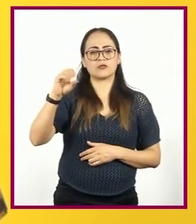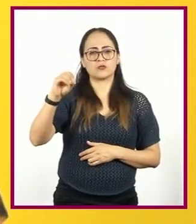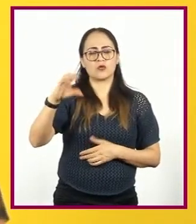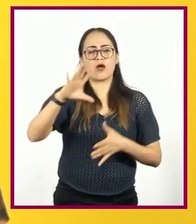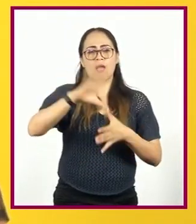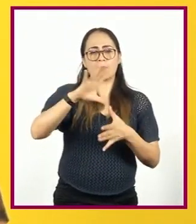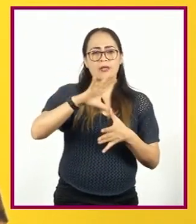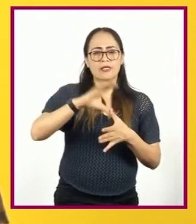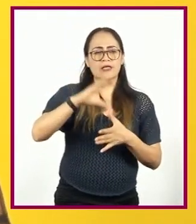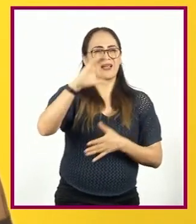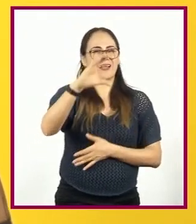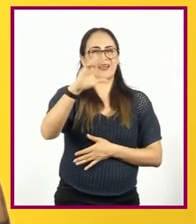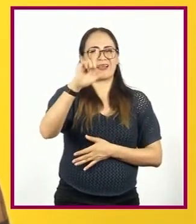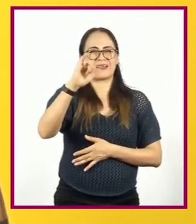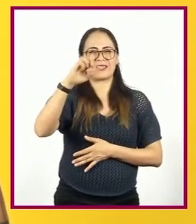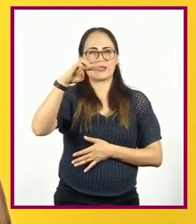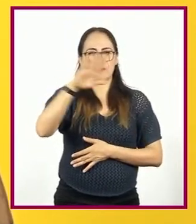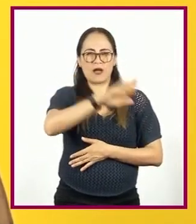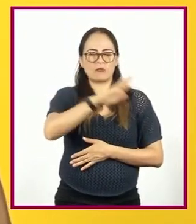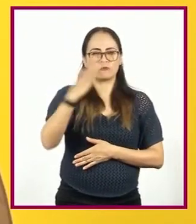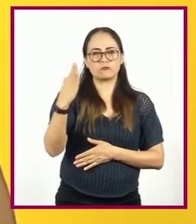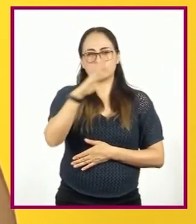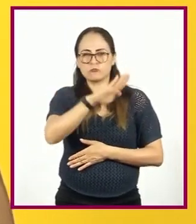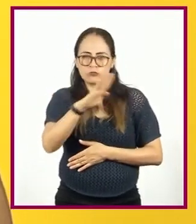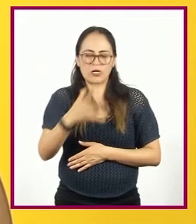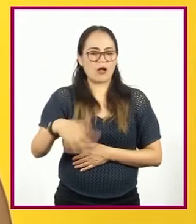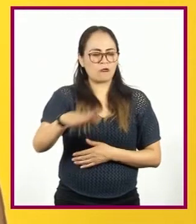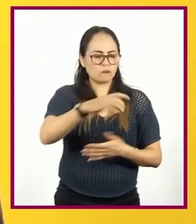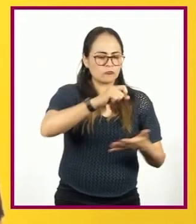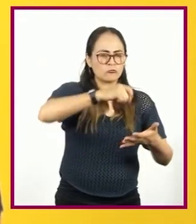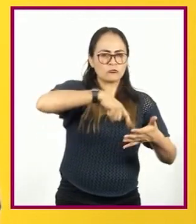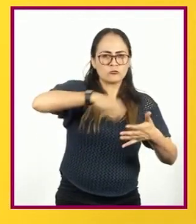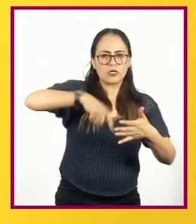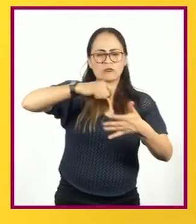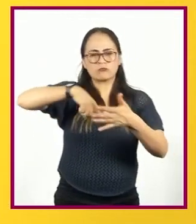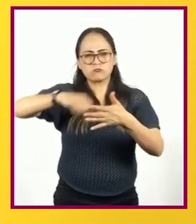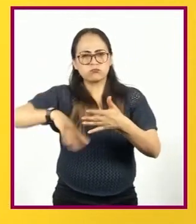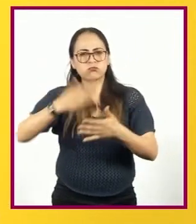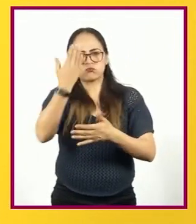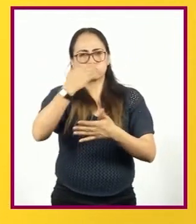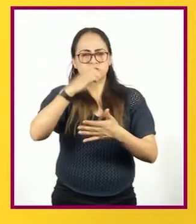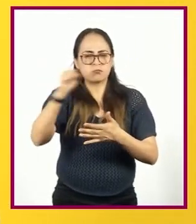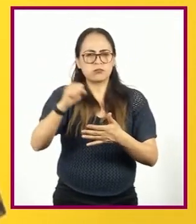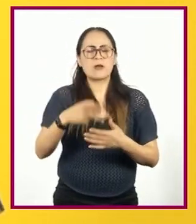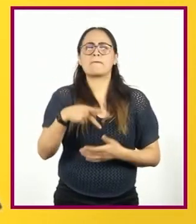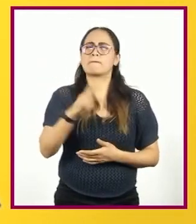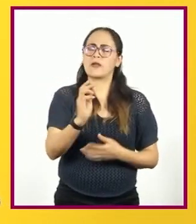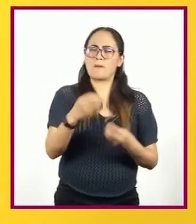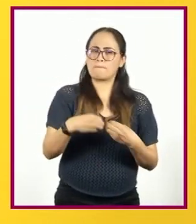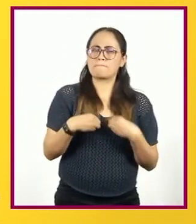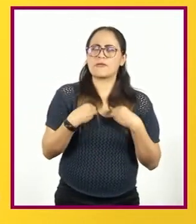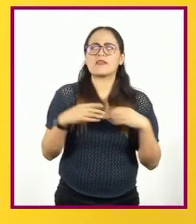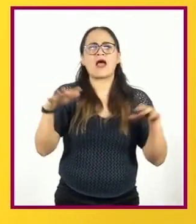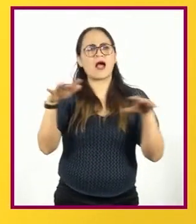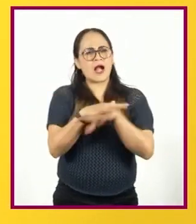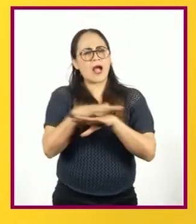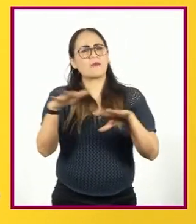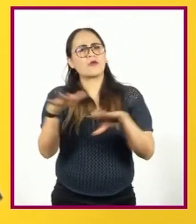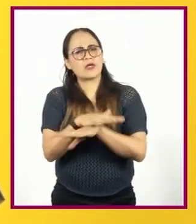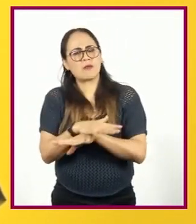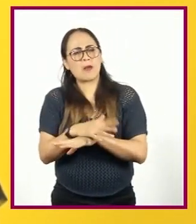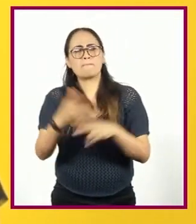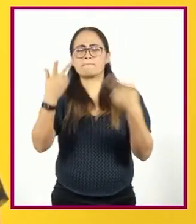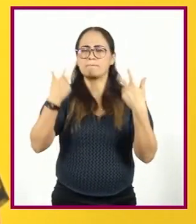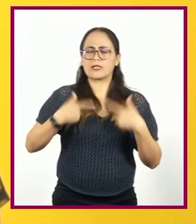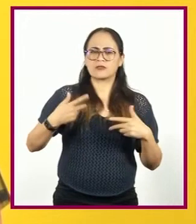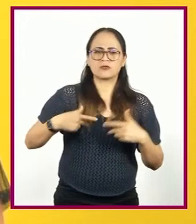climáticas favorecieron el desarrollo exhaustivo de cultivos. ¿Qué cambios en su forma de vida experimentaron los